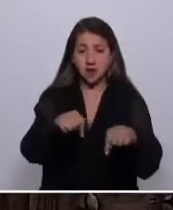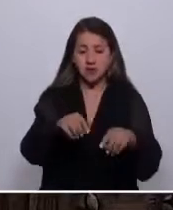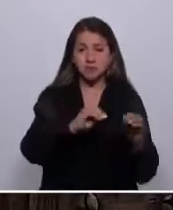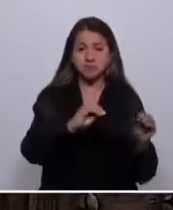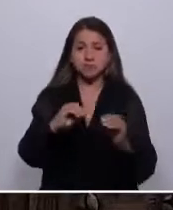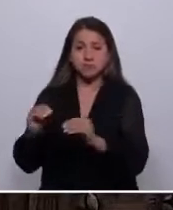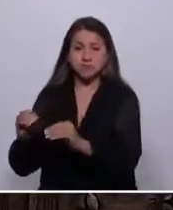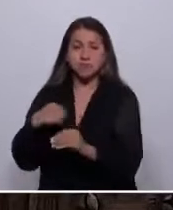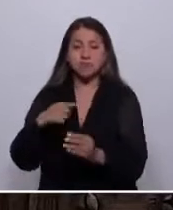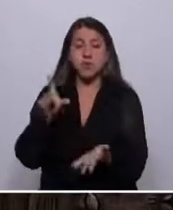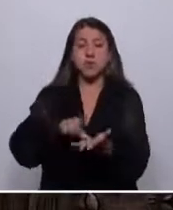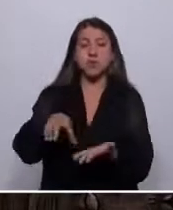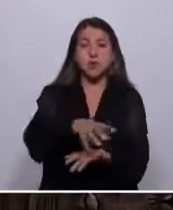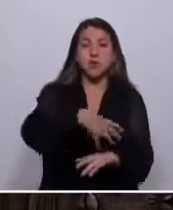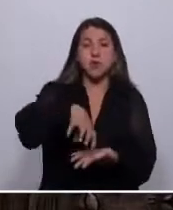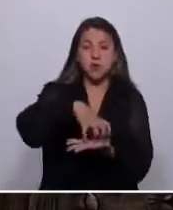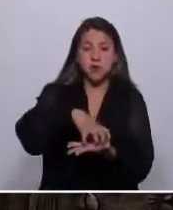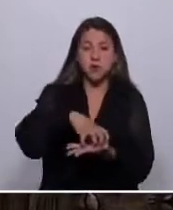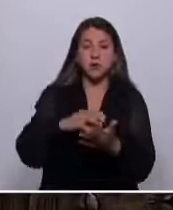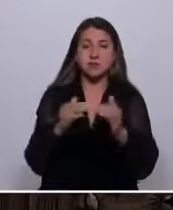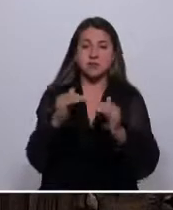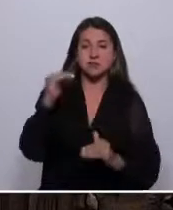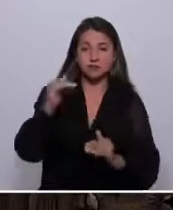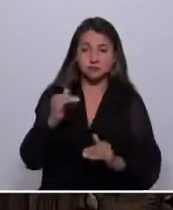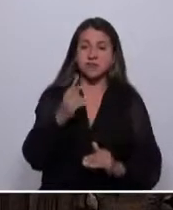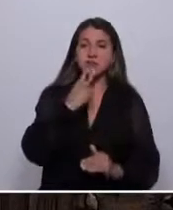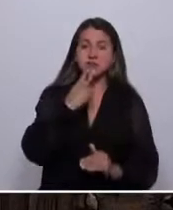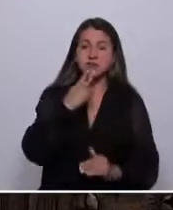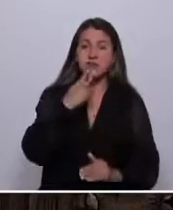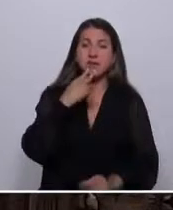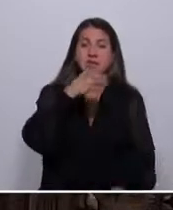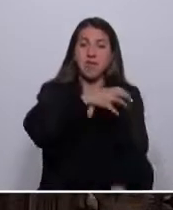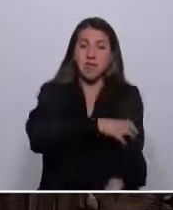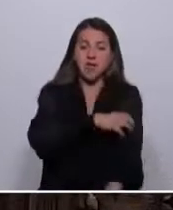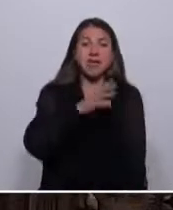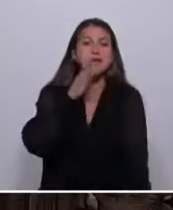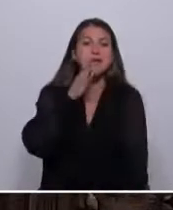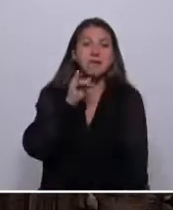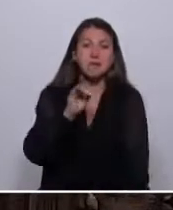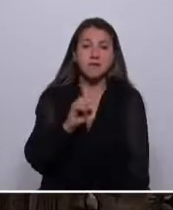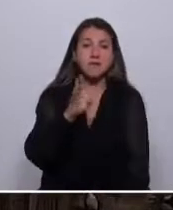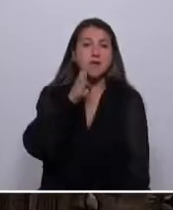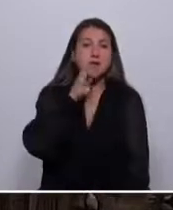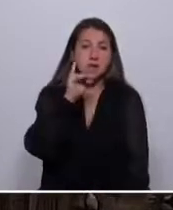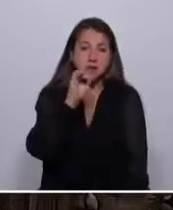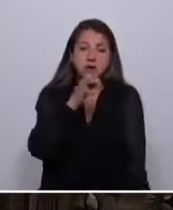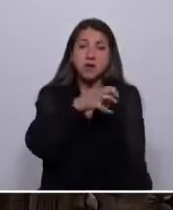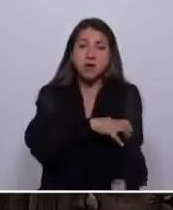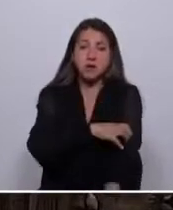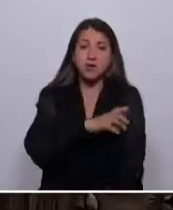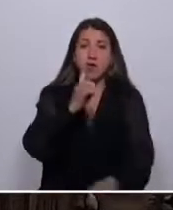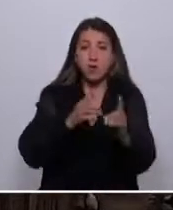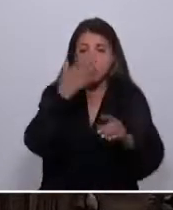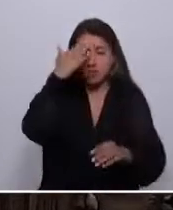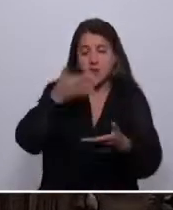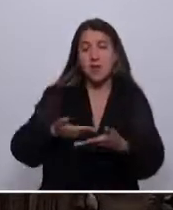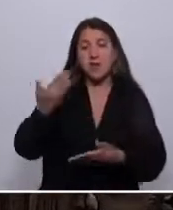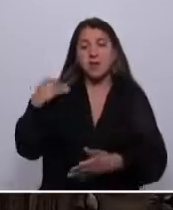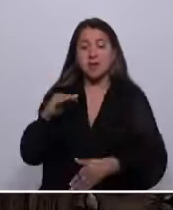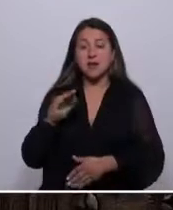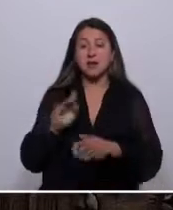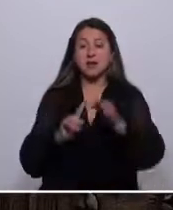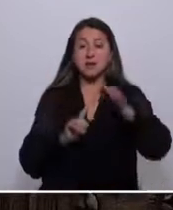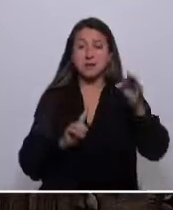vive en mi zona, esa inequidad que se vive dentro de la región del Biobío, esa región que hace unos días atrás un convencional